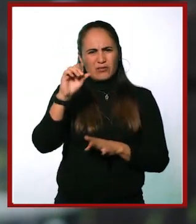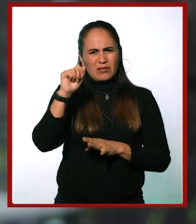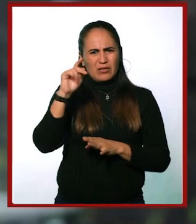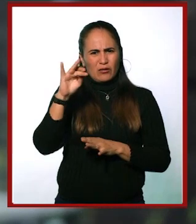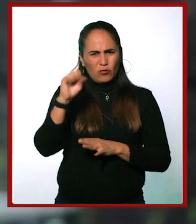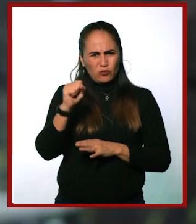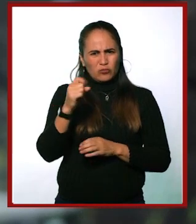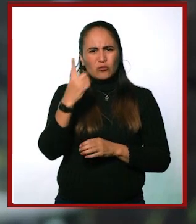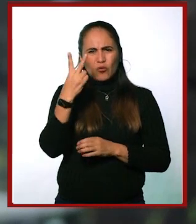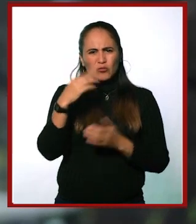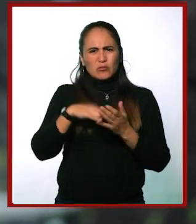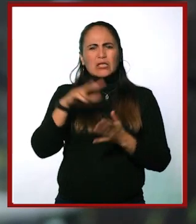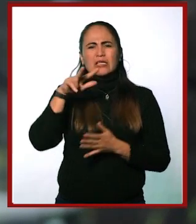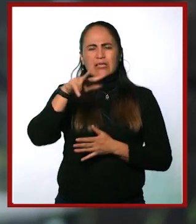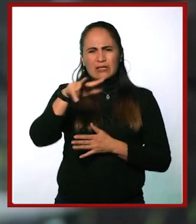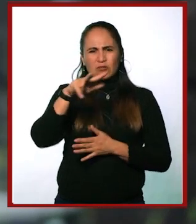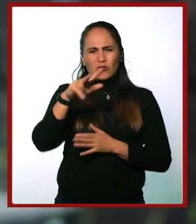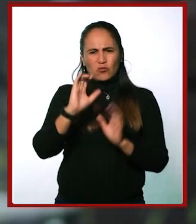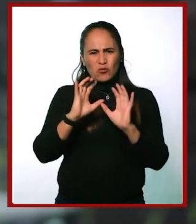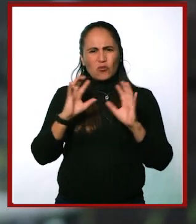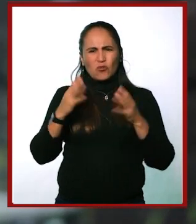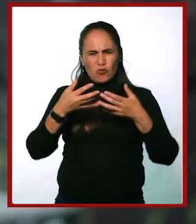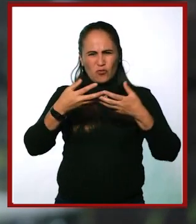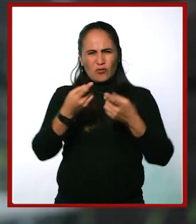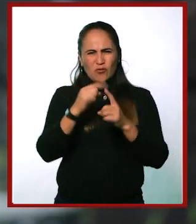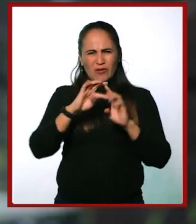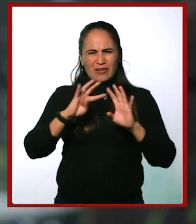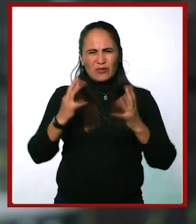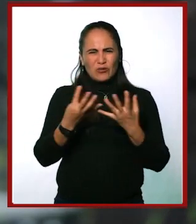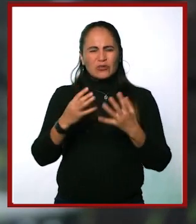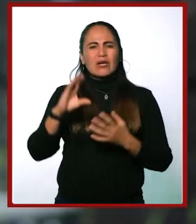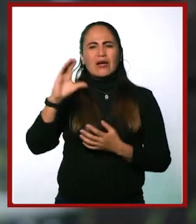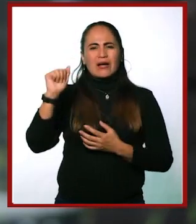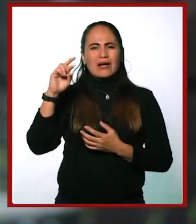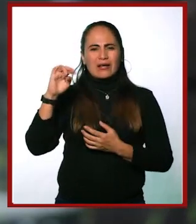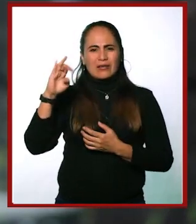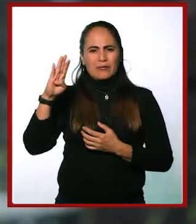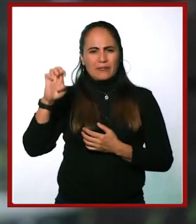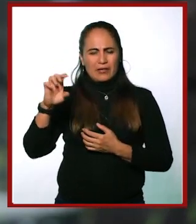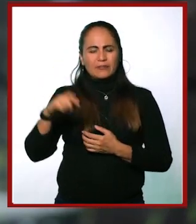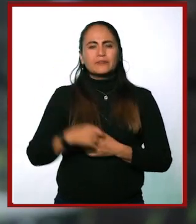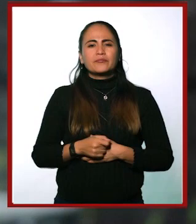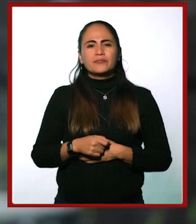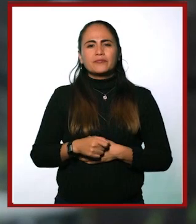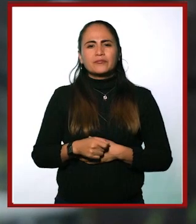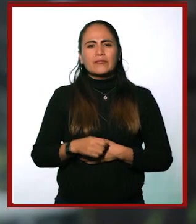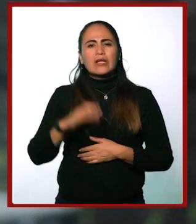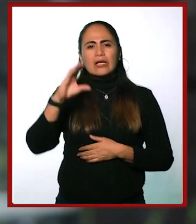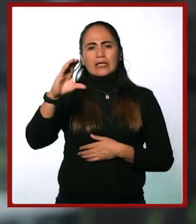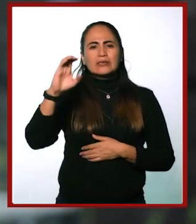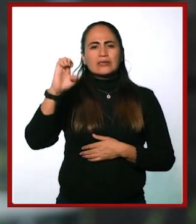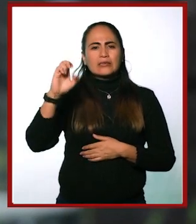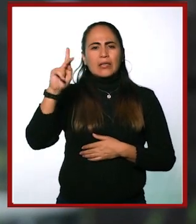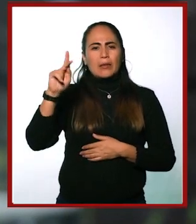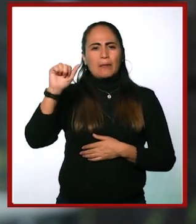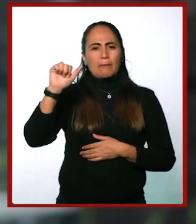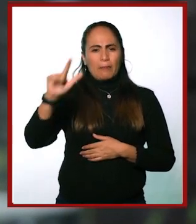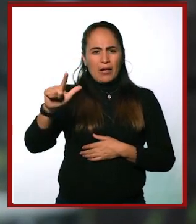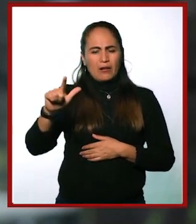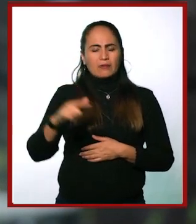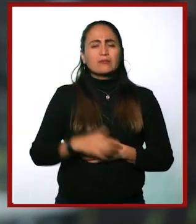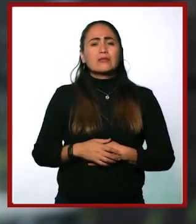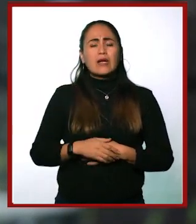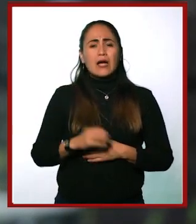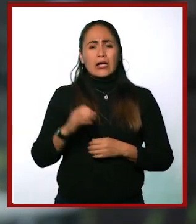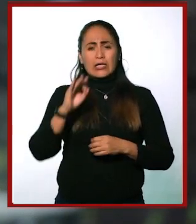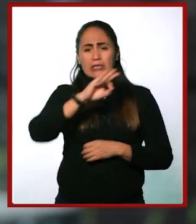en 2018 por la Comisión Económica para América Latina y el Caribe, también conocida por sus siglas como CEPAL, los